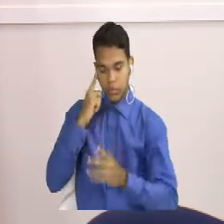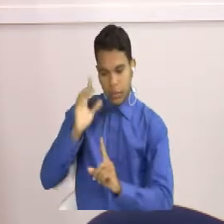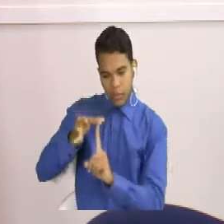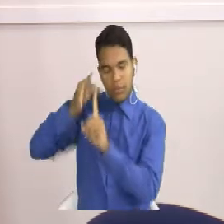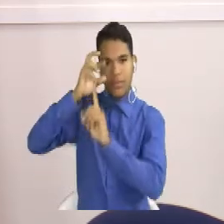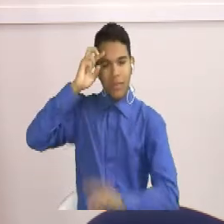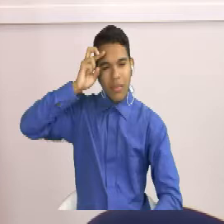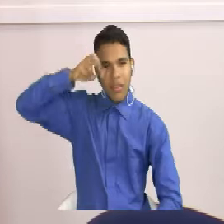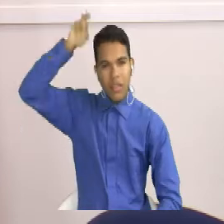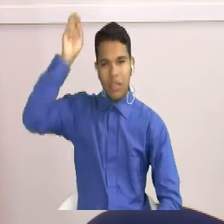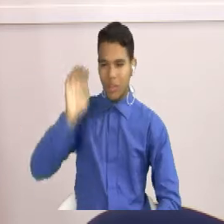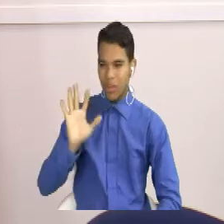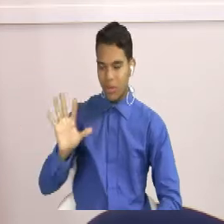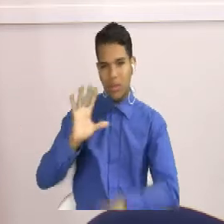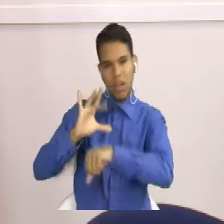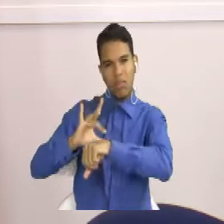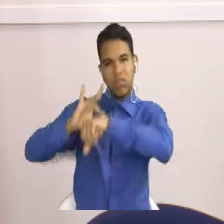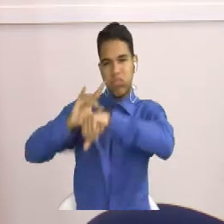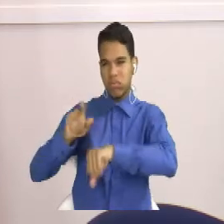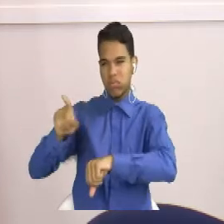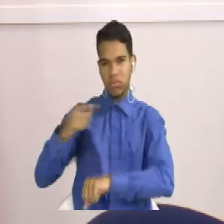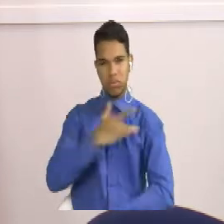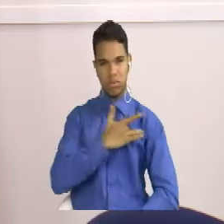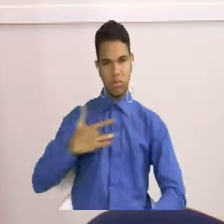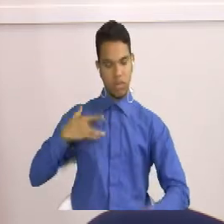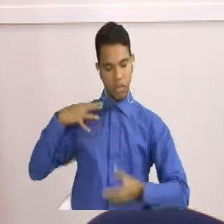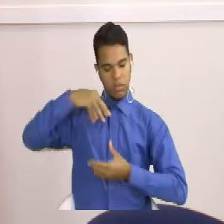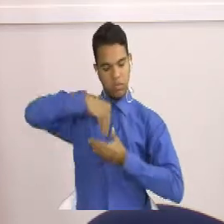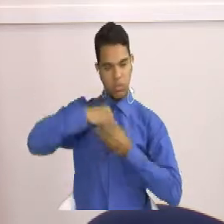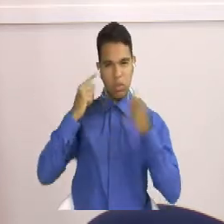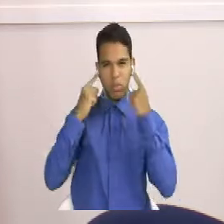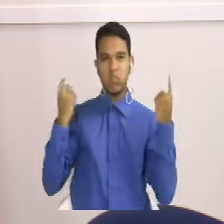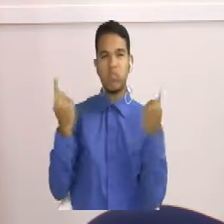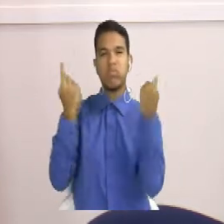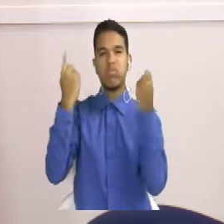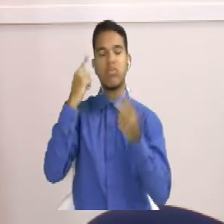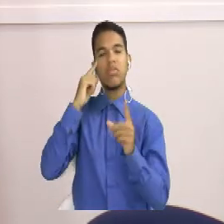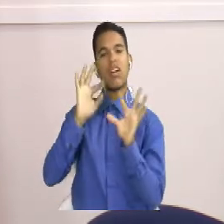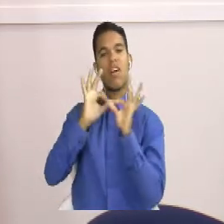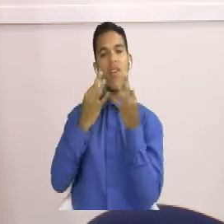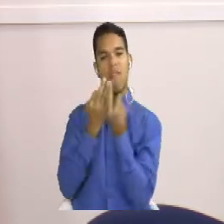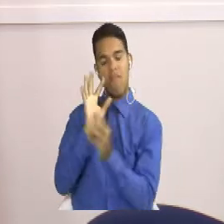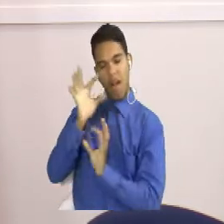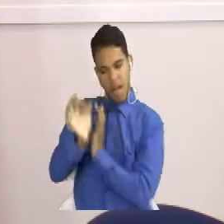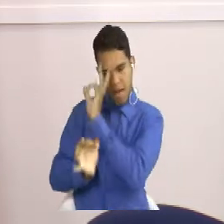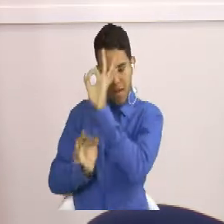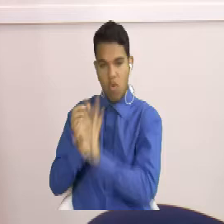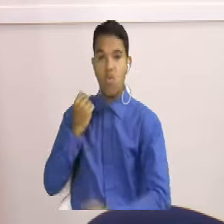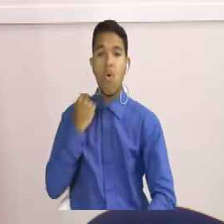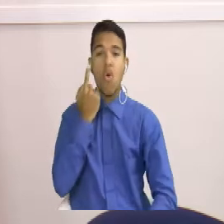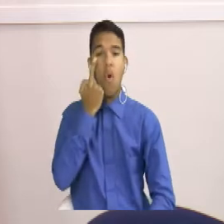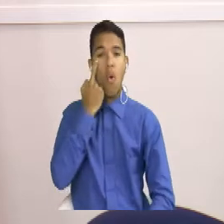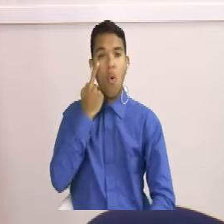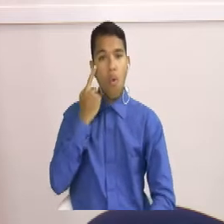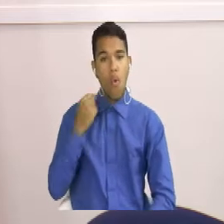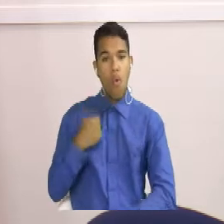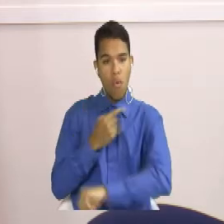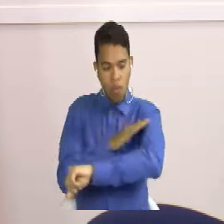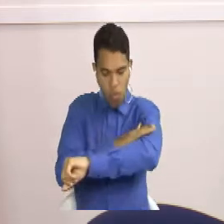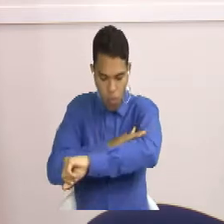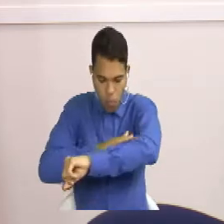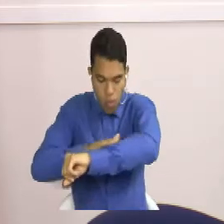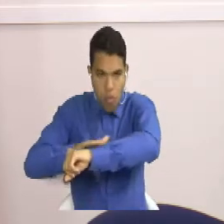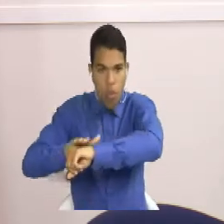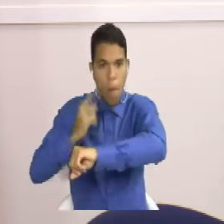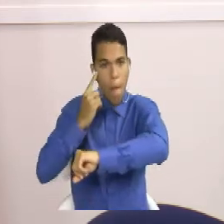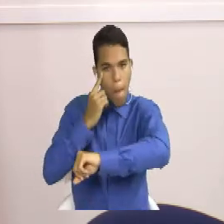ciudad sobre temas de salud integral para la familia. Ojo y mucha atención porque hoy vamos a estar hablando sobre los cuidados de la piel. Hemos recibido